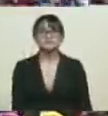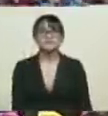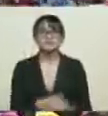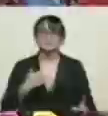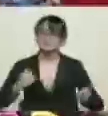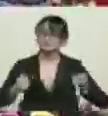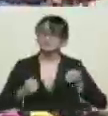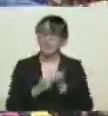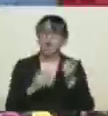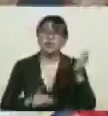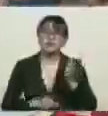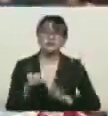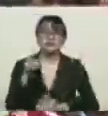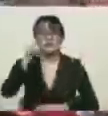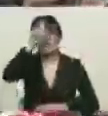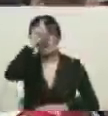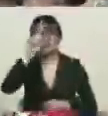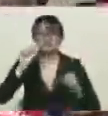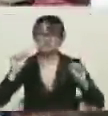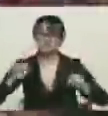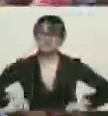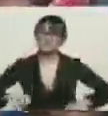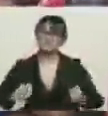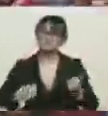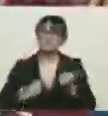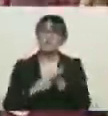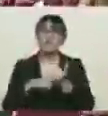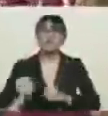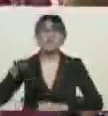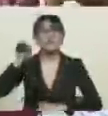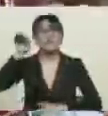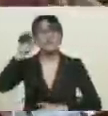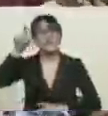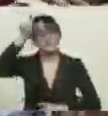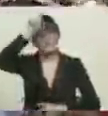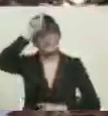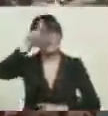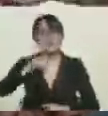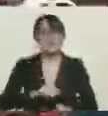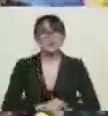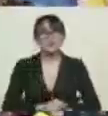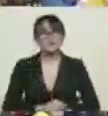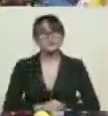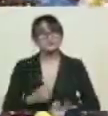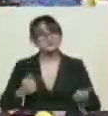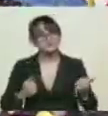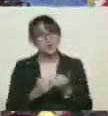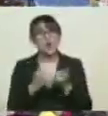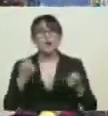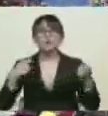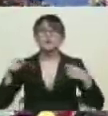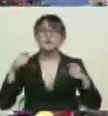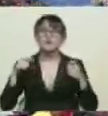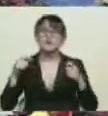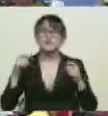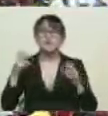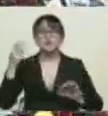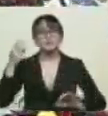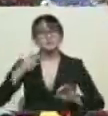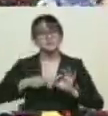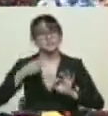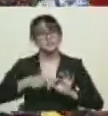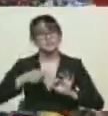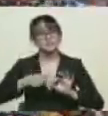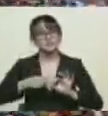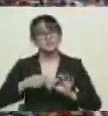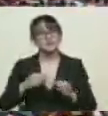el desarrollo de Falcón. Me la juego por el futuro de Falcón. Me la juego por el turismo, por la petroquímica